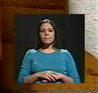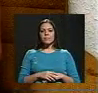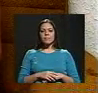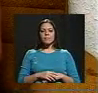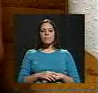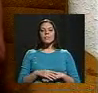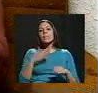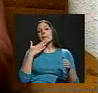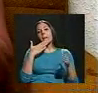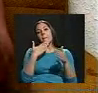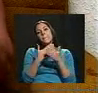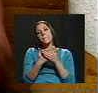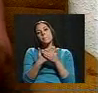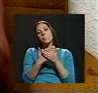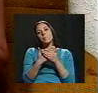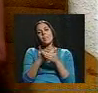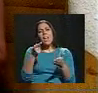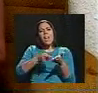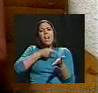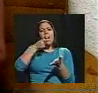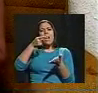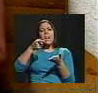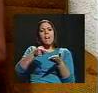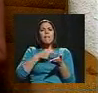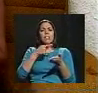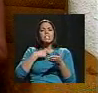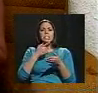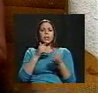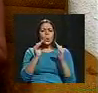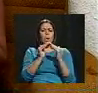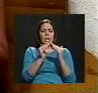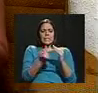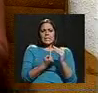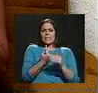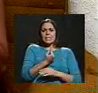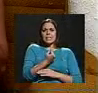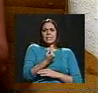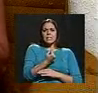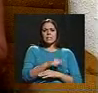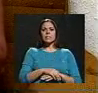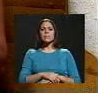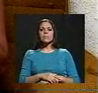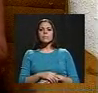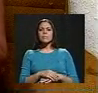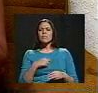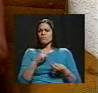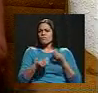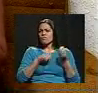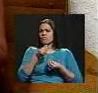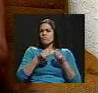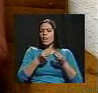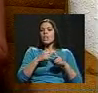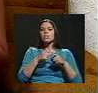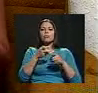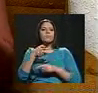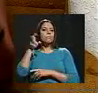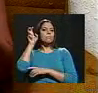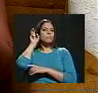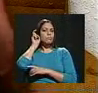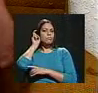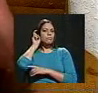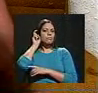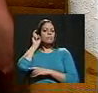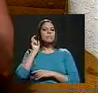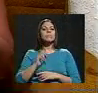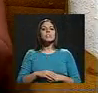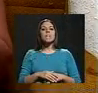Bueno, a veces yo me quedaba en la casa sola, entonces lo que hacía era utilizar el audífono y